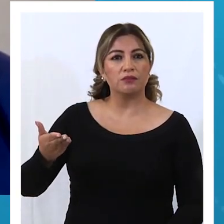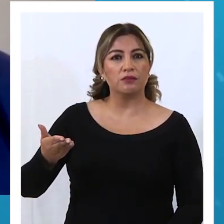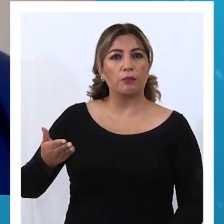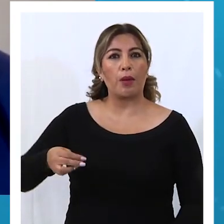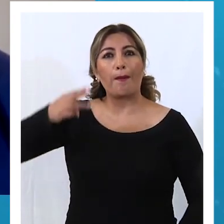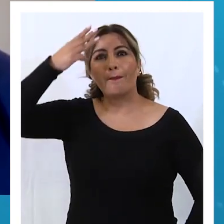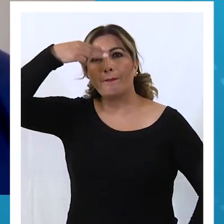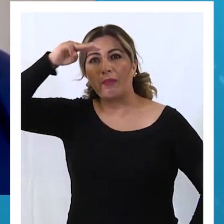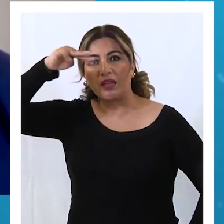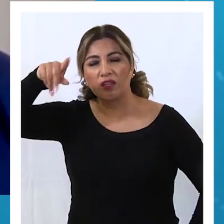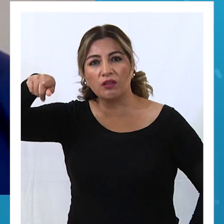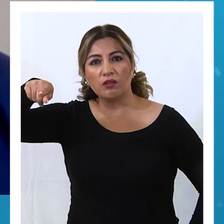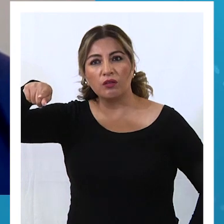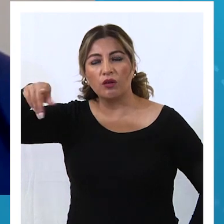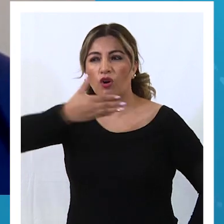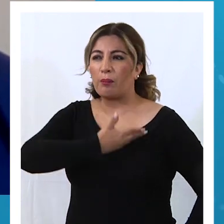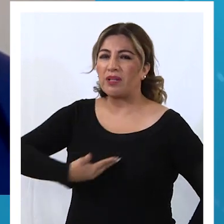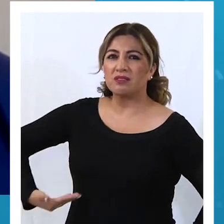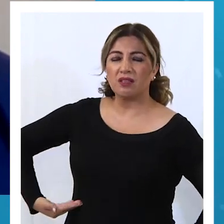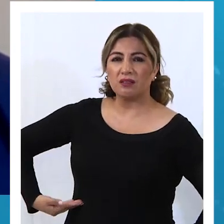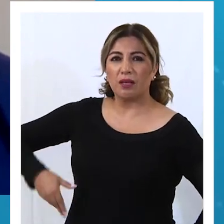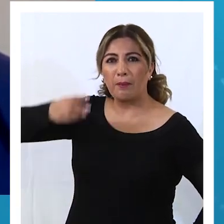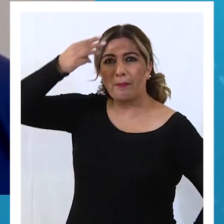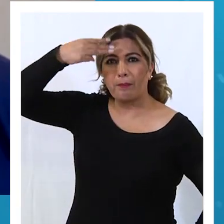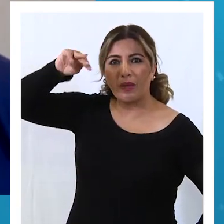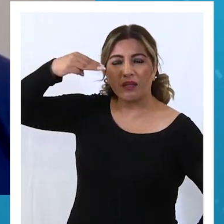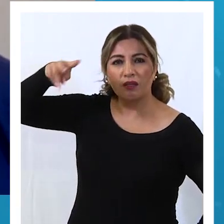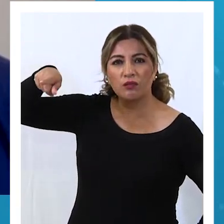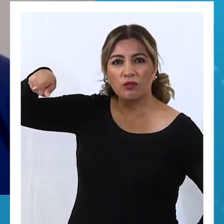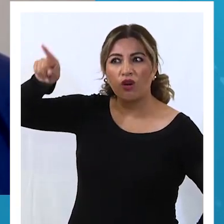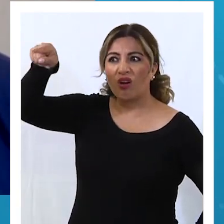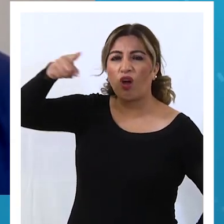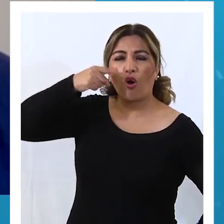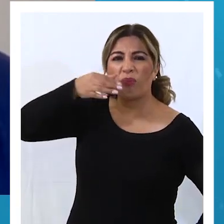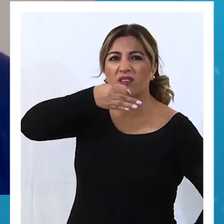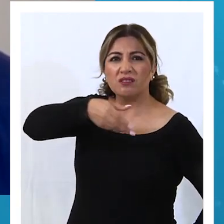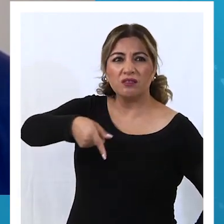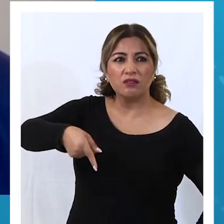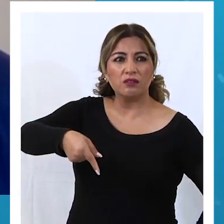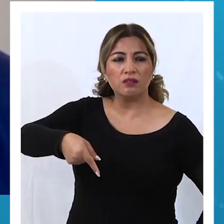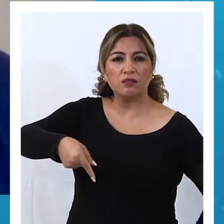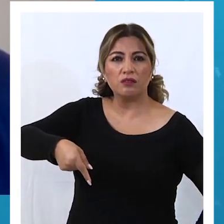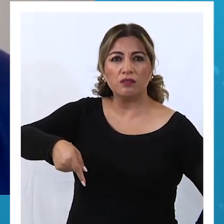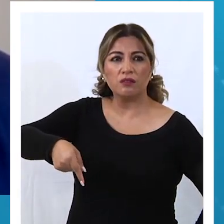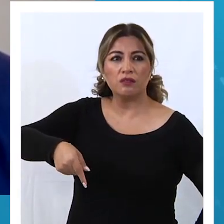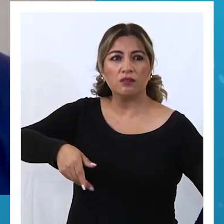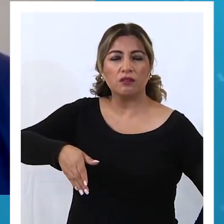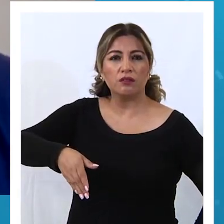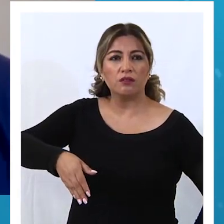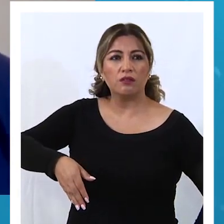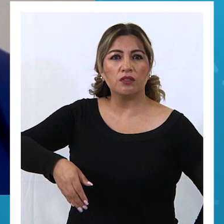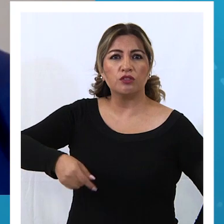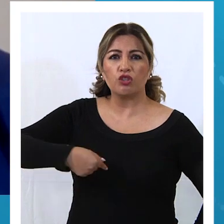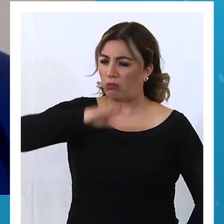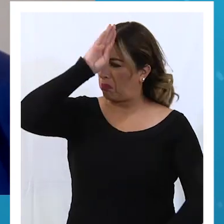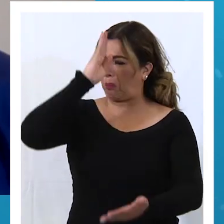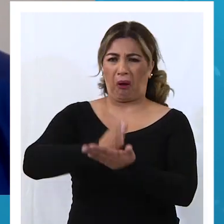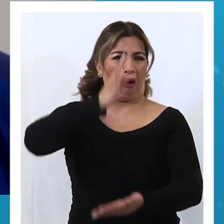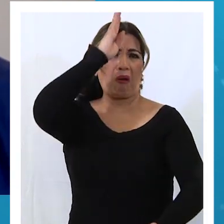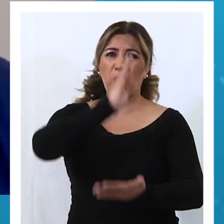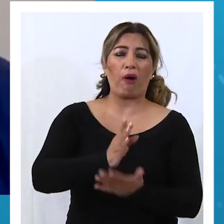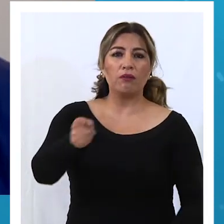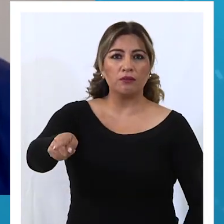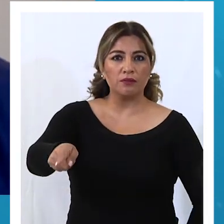caso de México, estaba leyendo que el presidente de México, él habla de fascismo, él habla de autoritarismo,